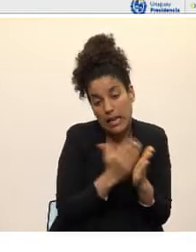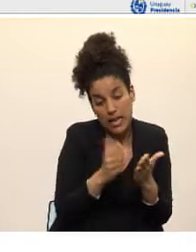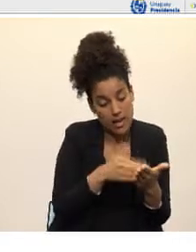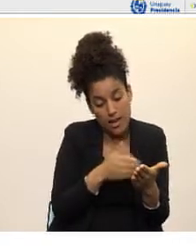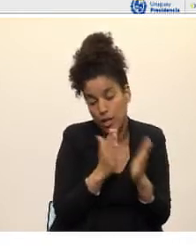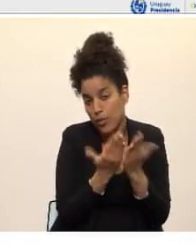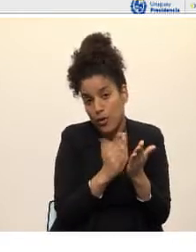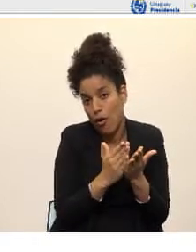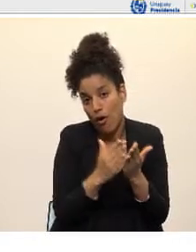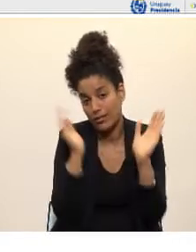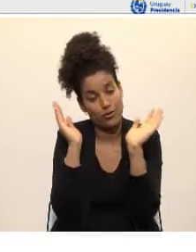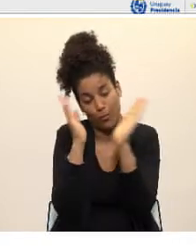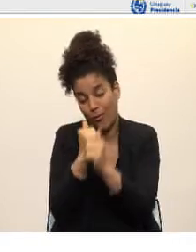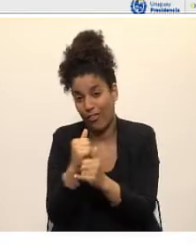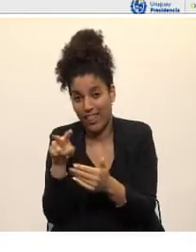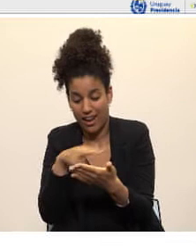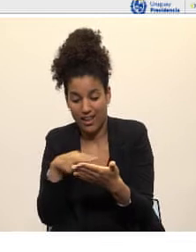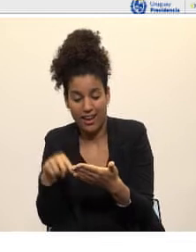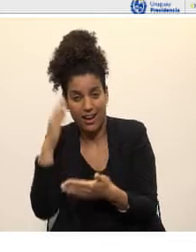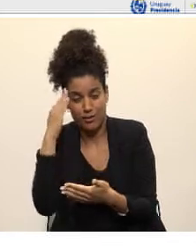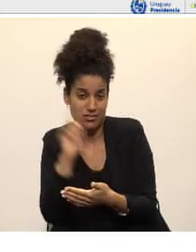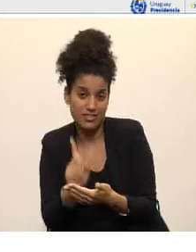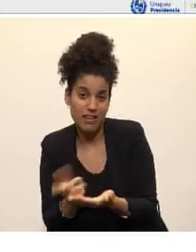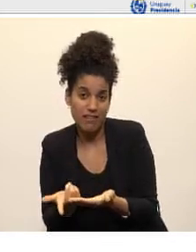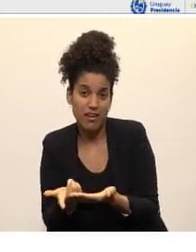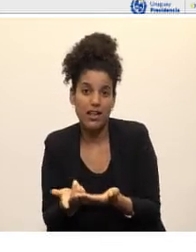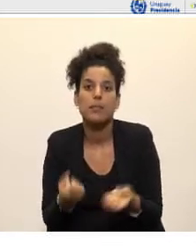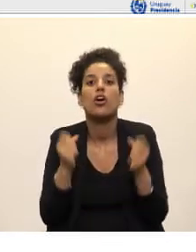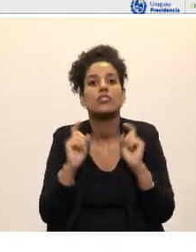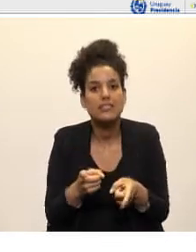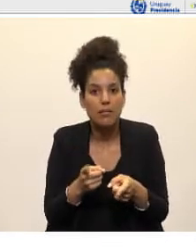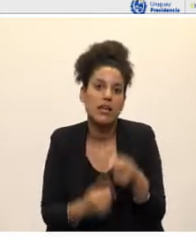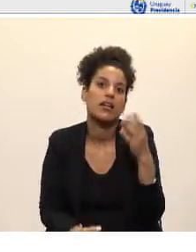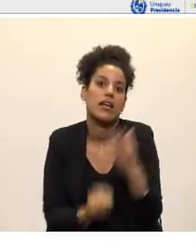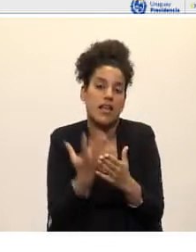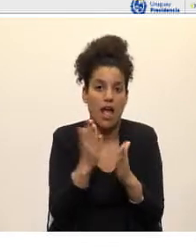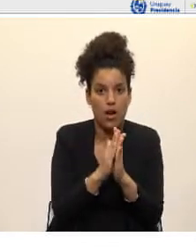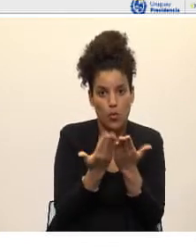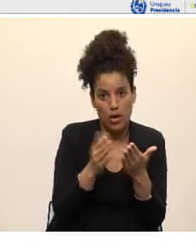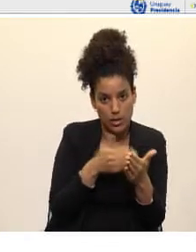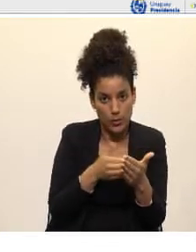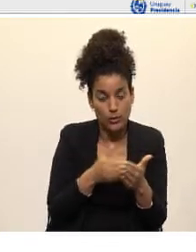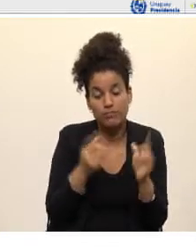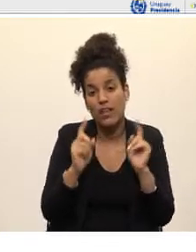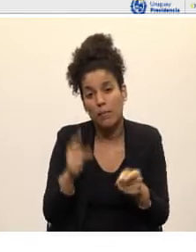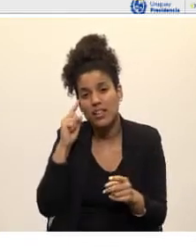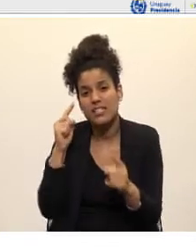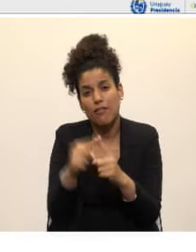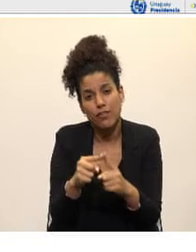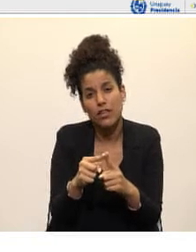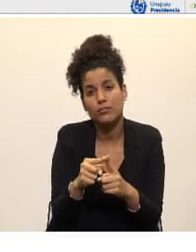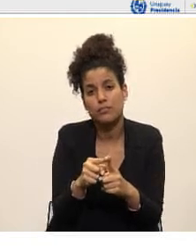pero también poder escribir libros, ¿no? Es en el sentido de crear tecnología. Después también lo que son los desafíos más de